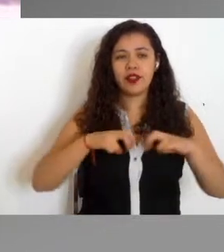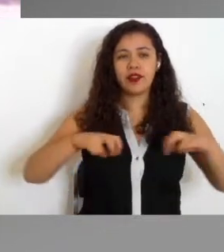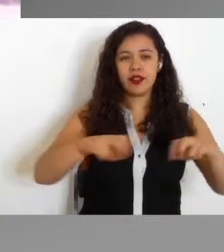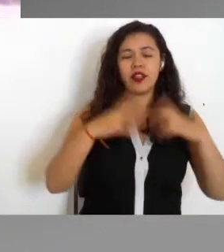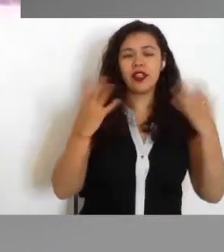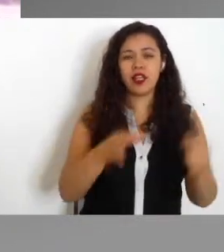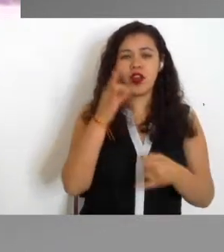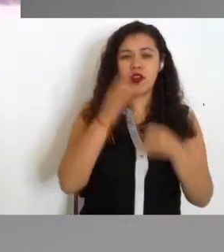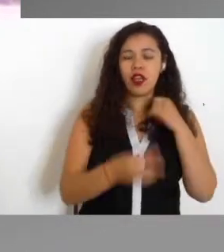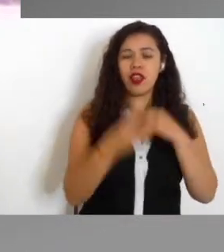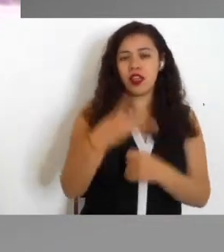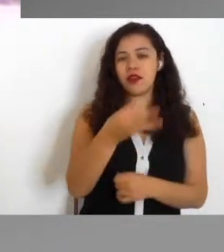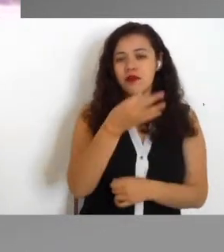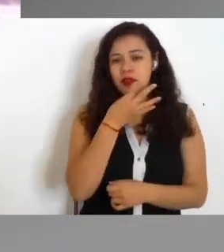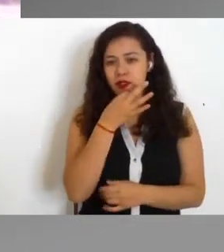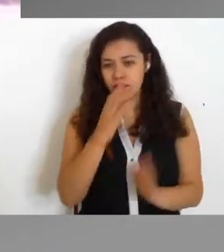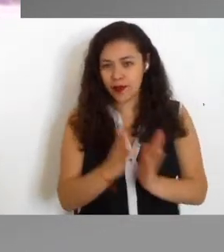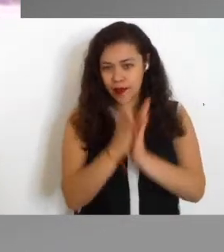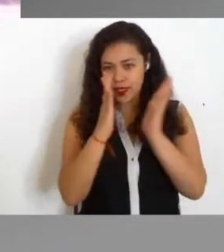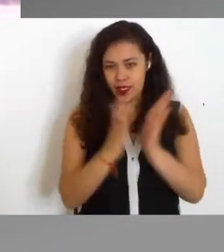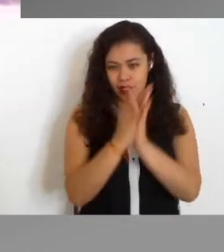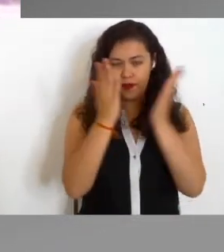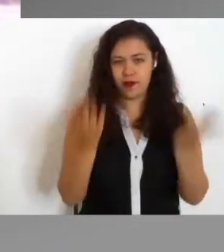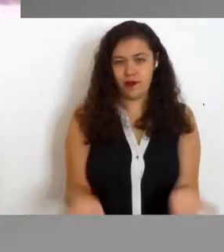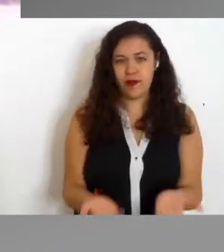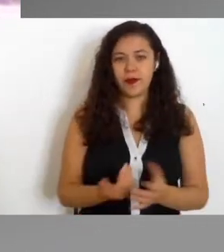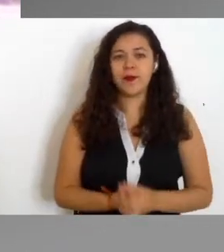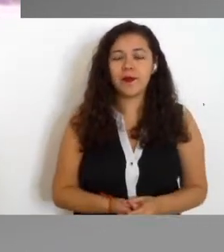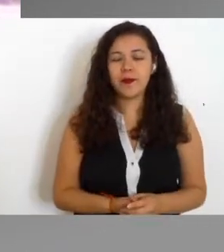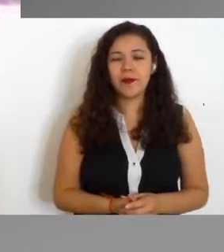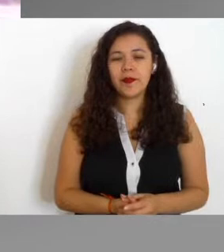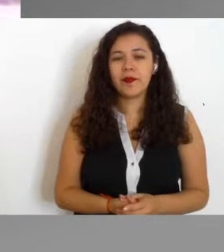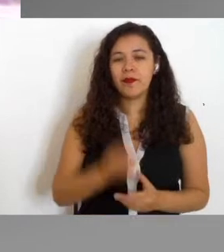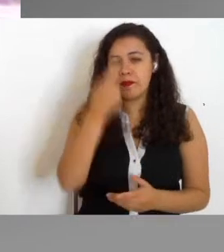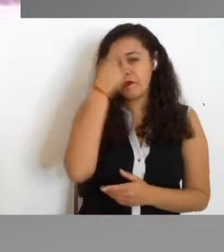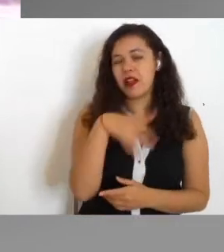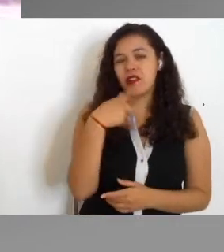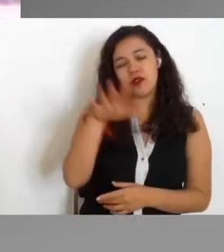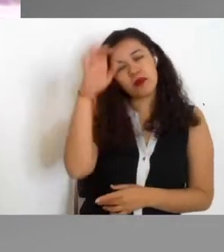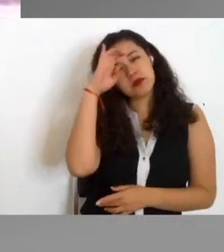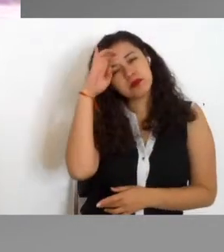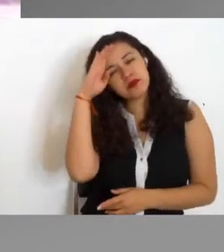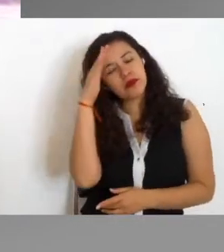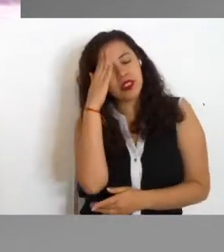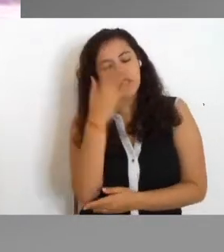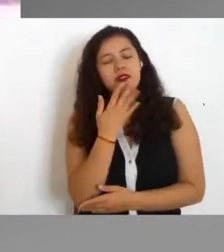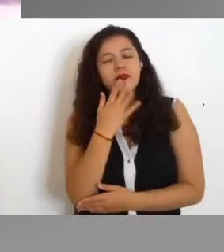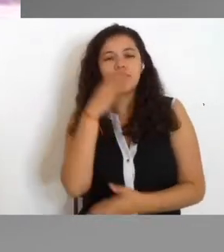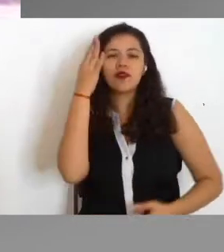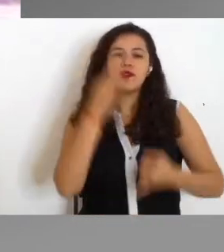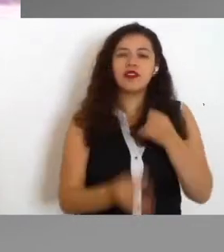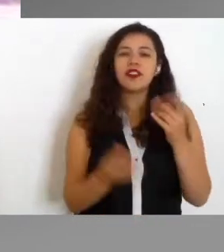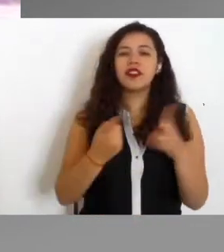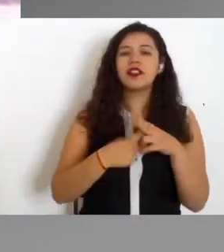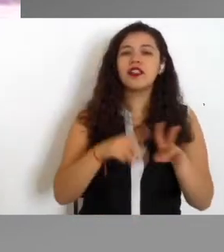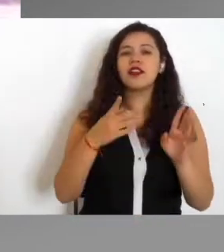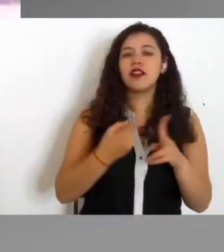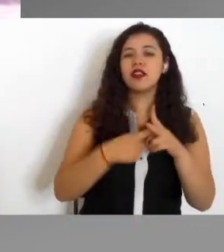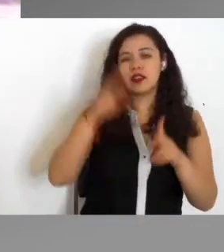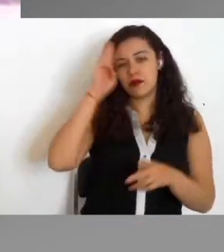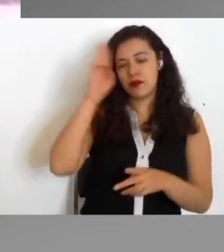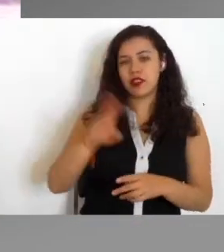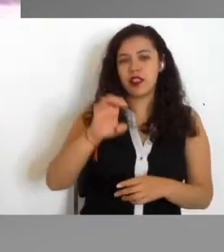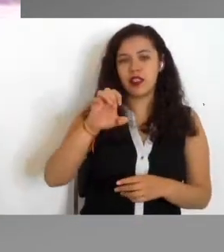intervención de 3 minutos para hacer el cierre con sus reflexiones finales. Iniciamos con la maestra Estefanía.